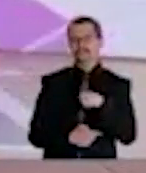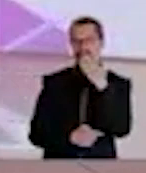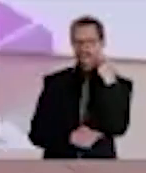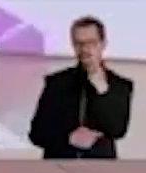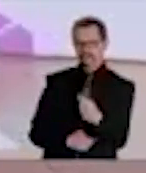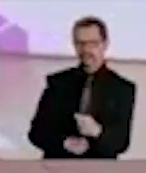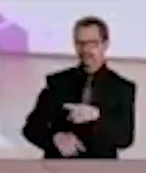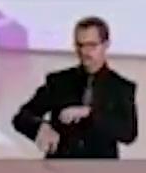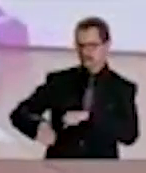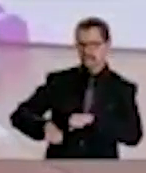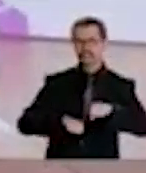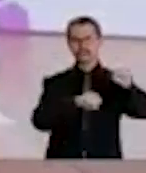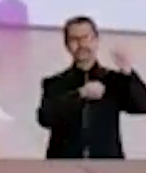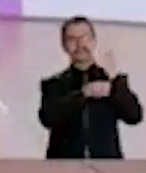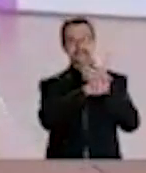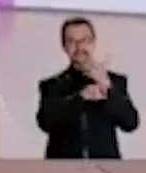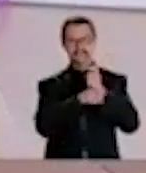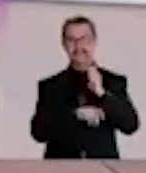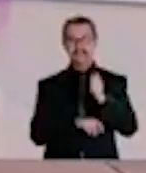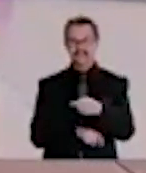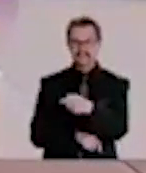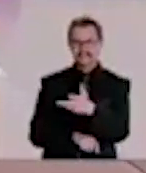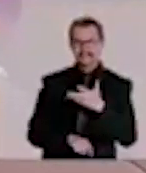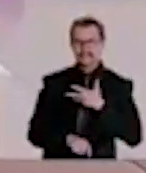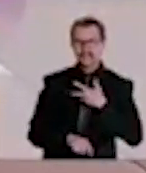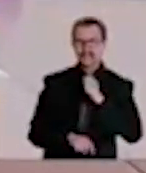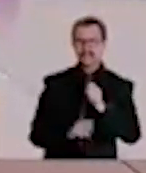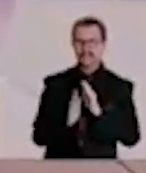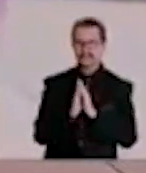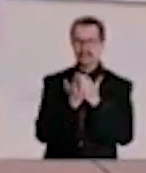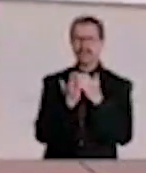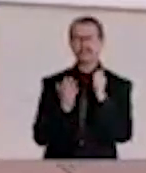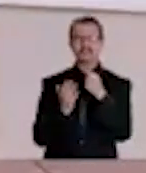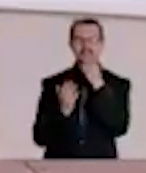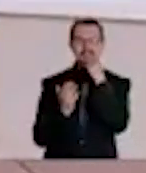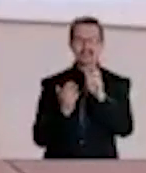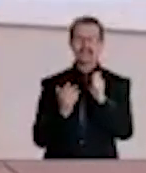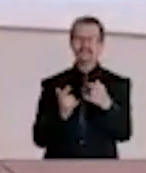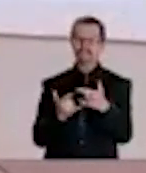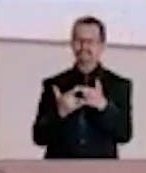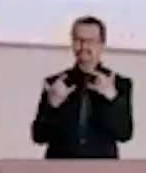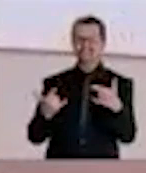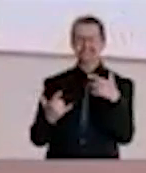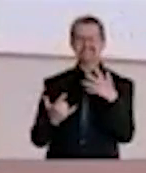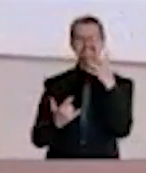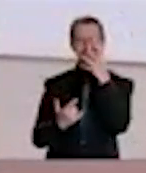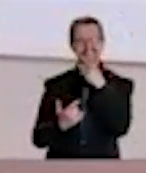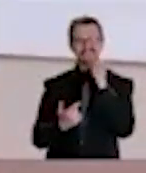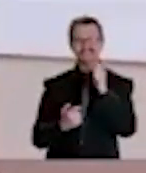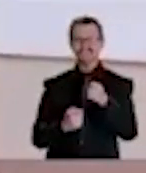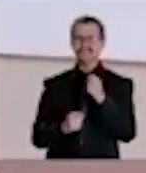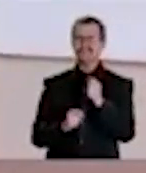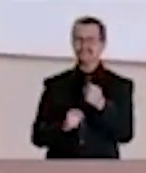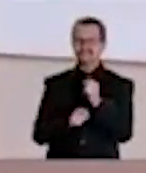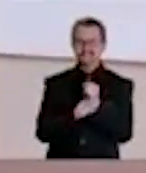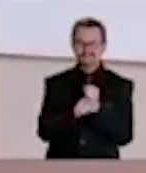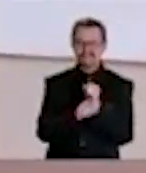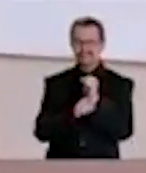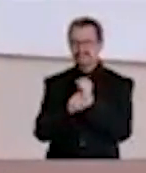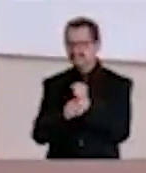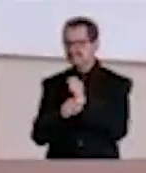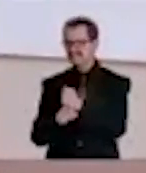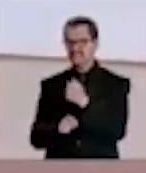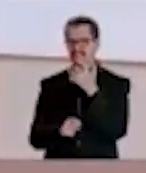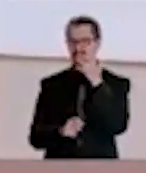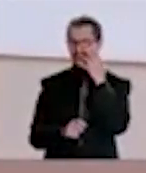un libro extraordinario que recoge historias maravillosas la mesa de felicitó león que llegaron a eeuu de niños